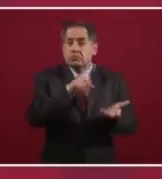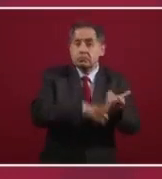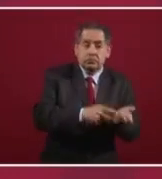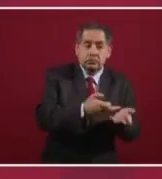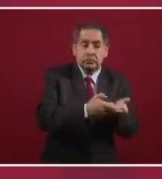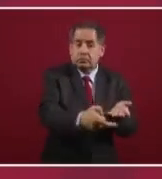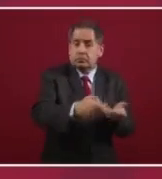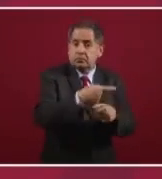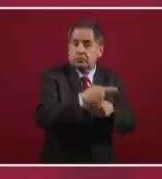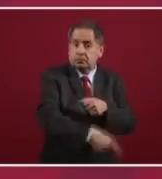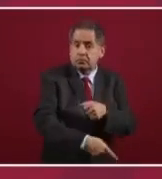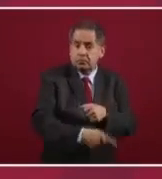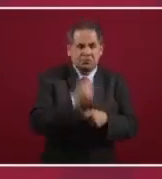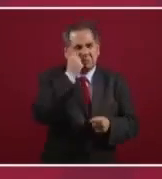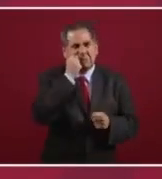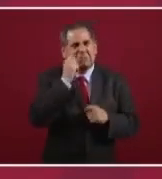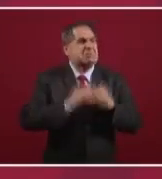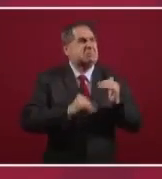riesgo,